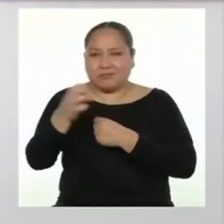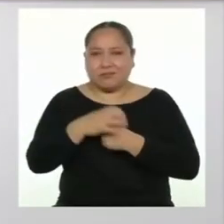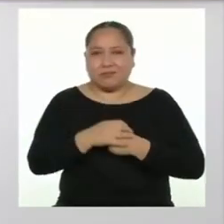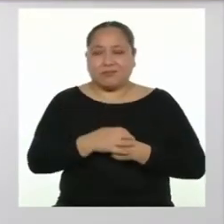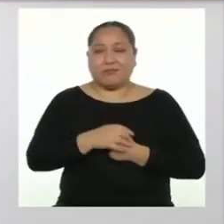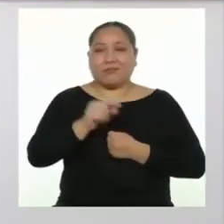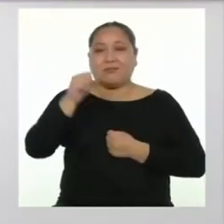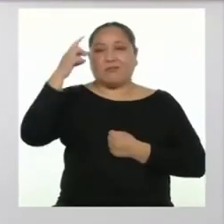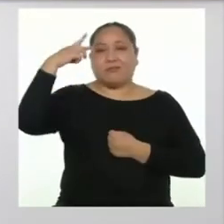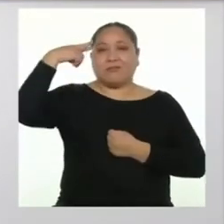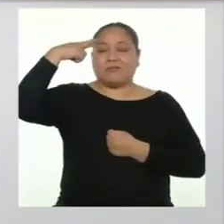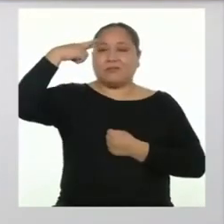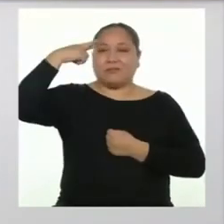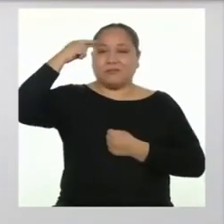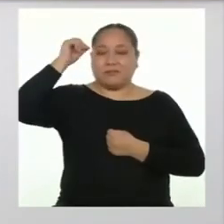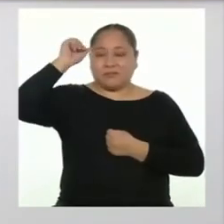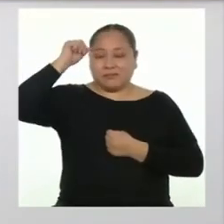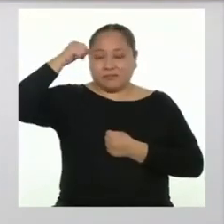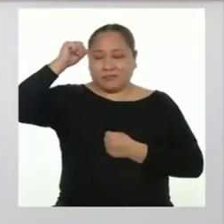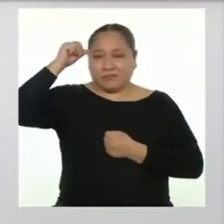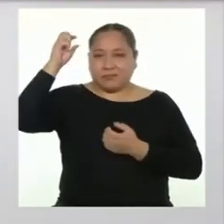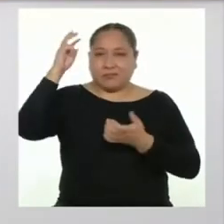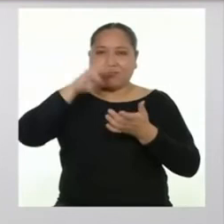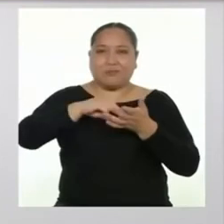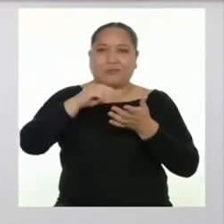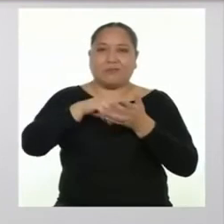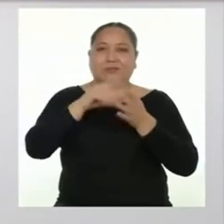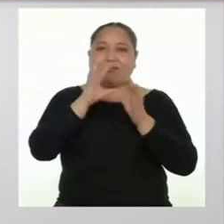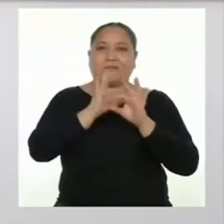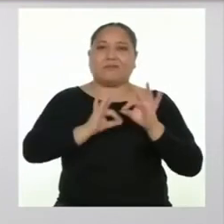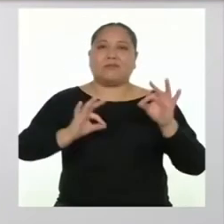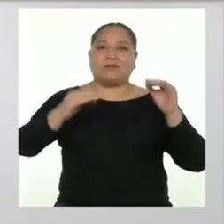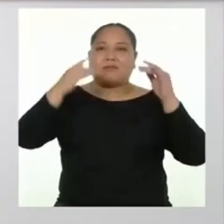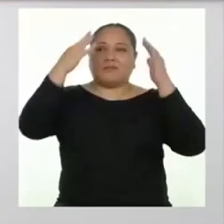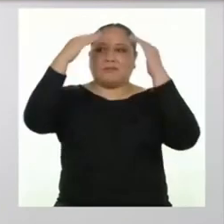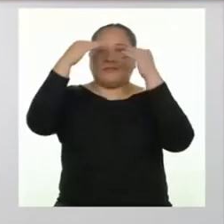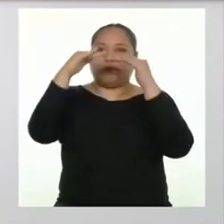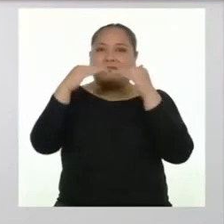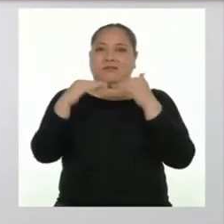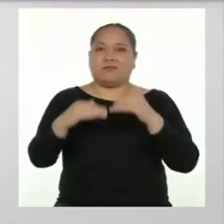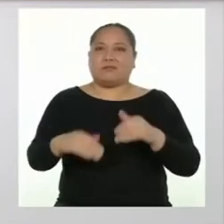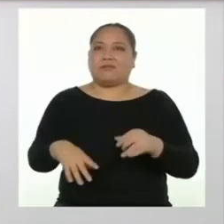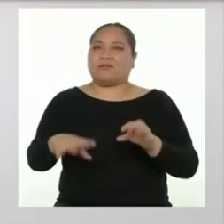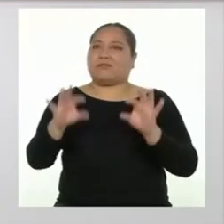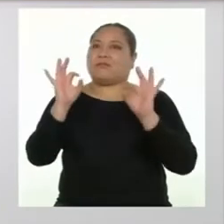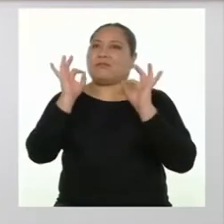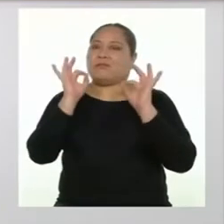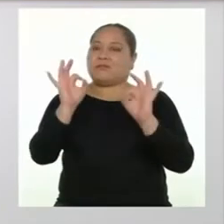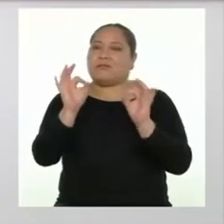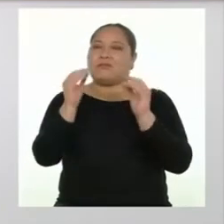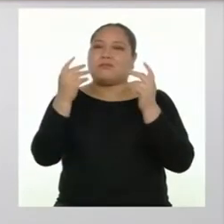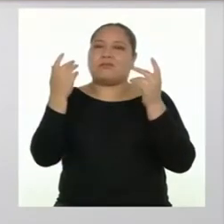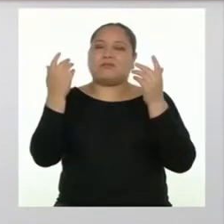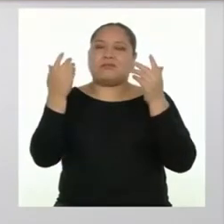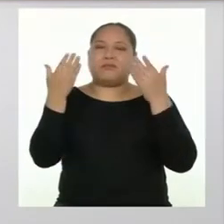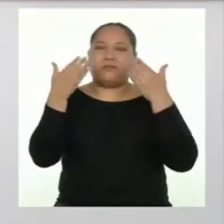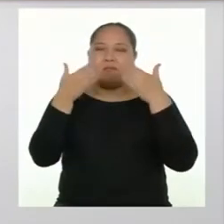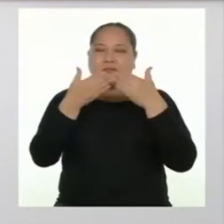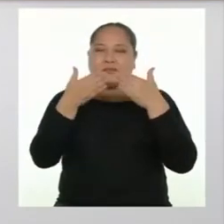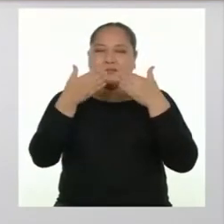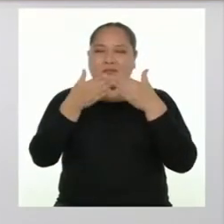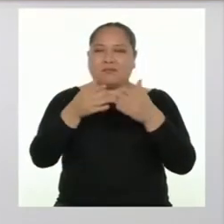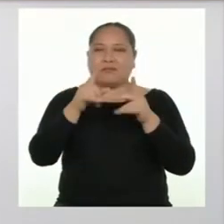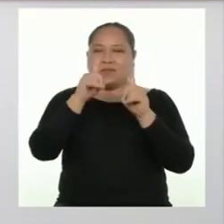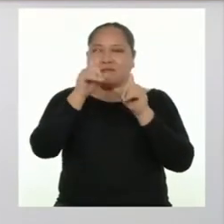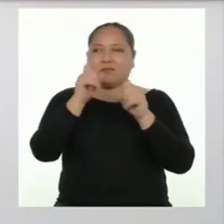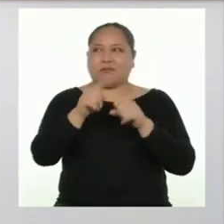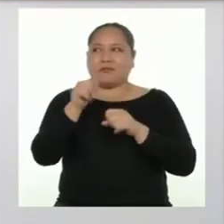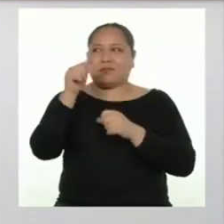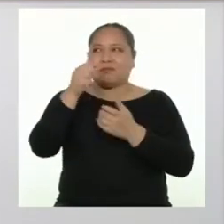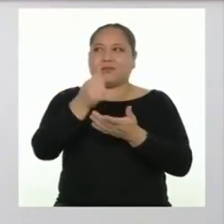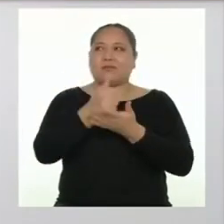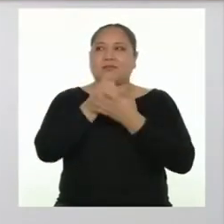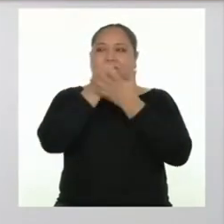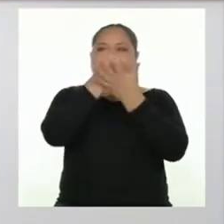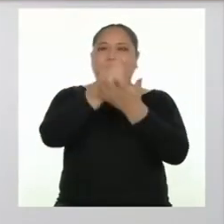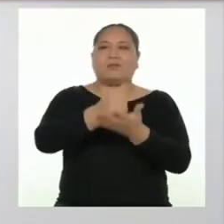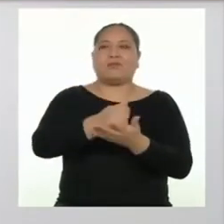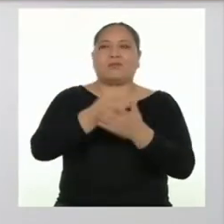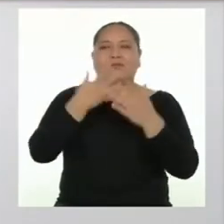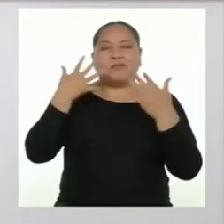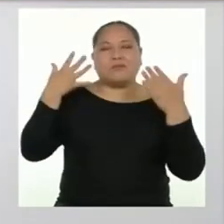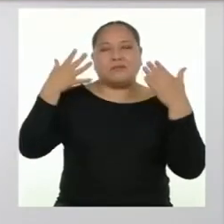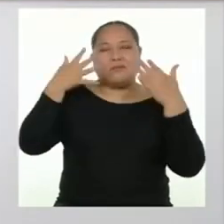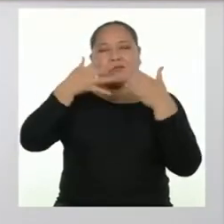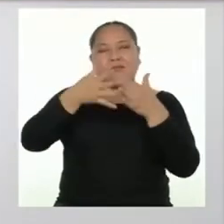Y recuerden que más importante que la cantidad es la calidad. Las preguntas deben ayudarnos a cumplir